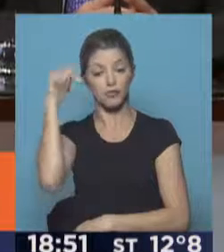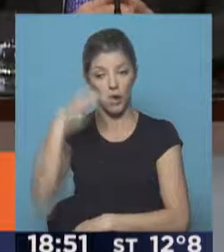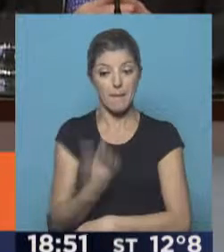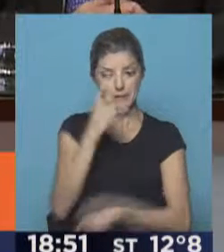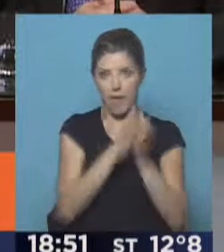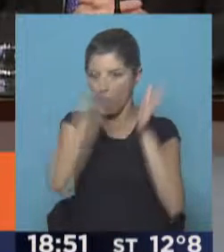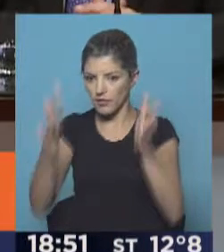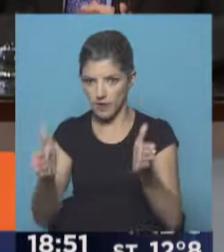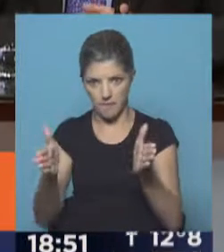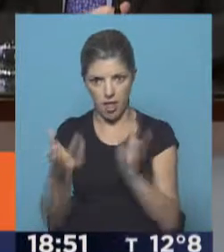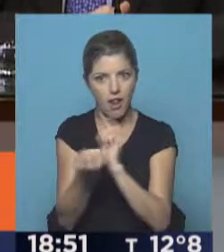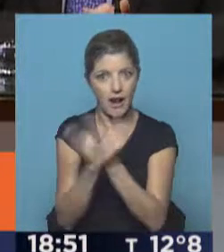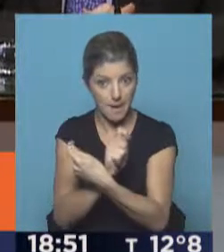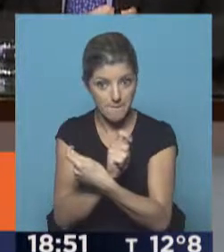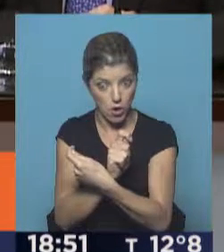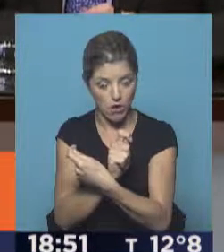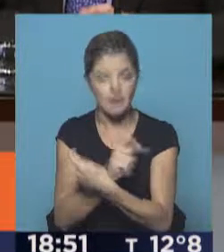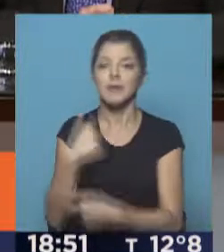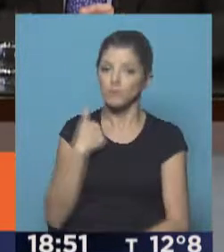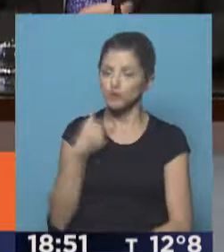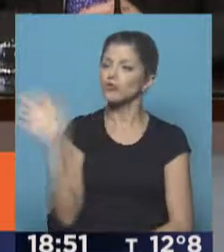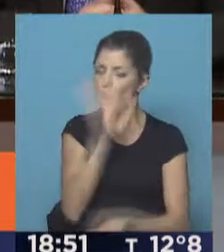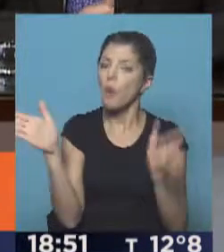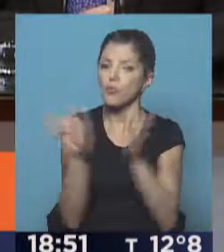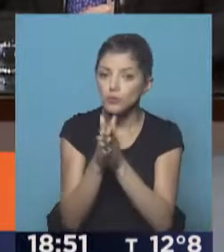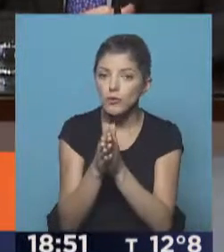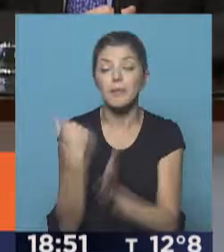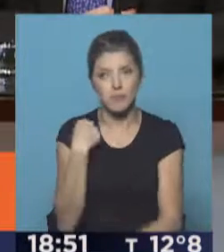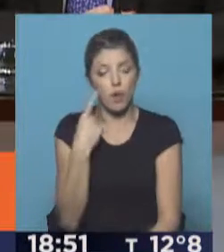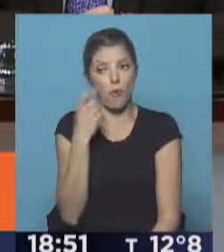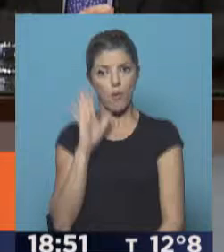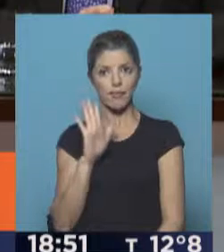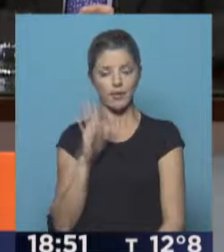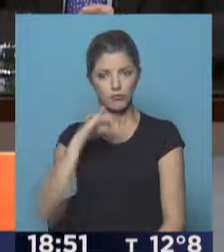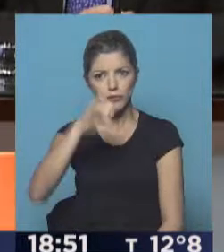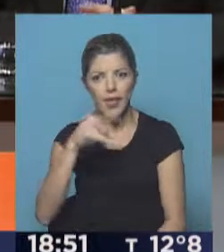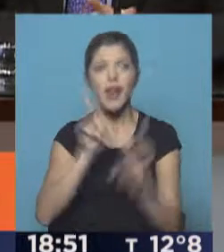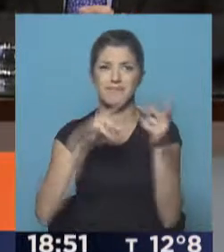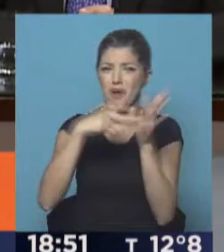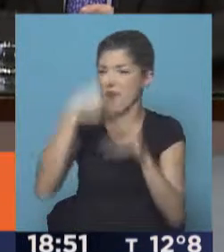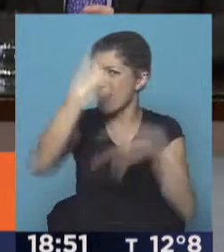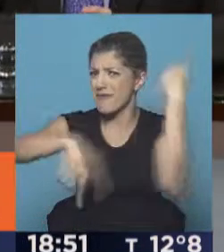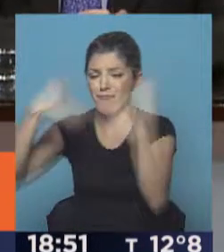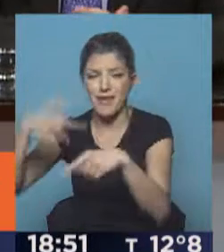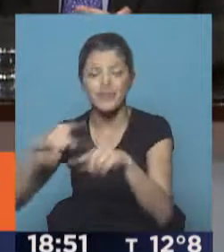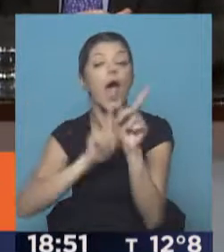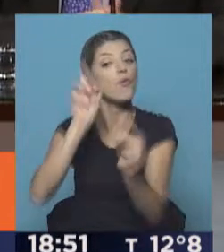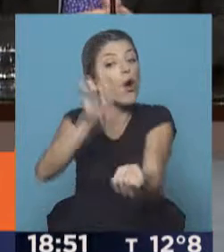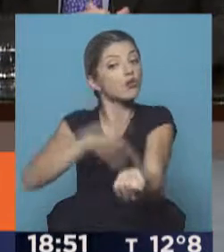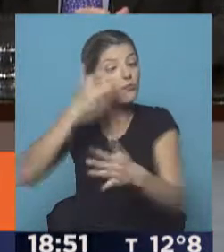tomando conciencia juntos que tenemos un problema, que tenemos que ir cambiando los hábitos y que tenemos que